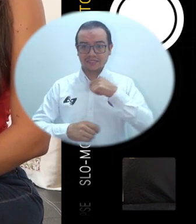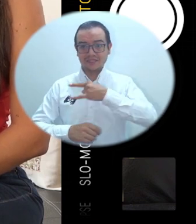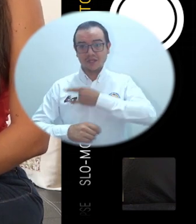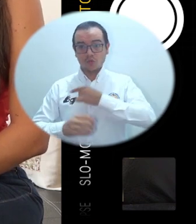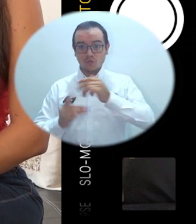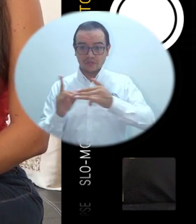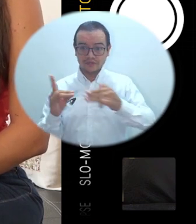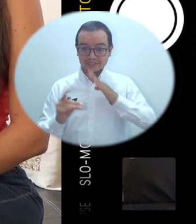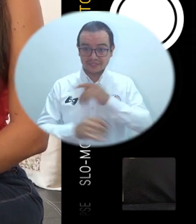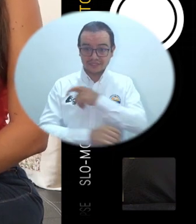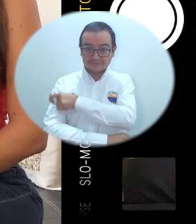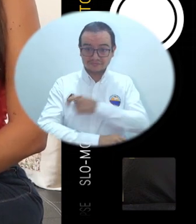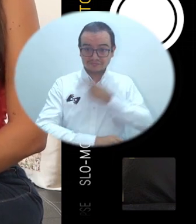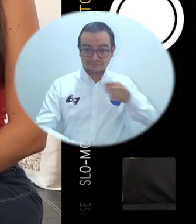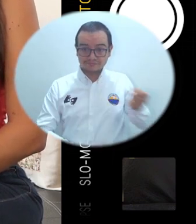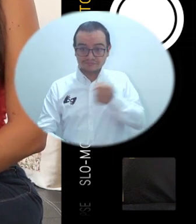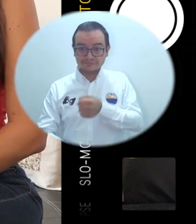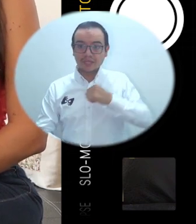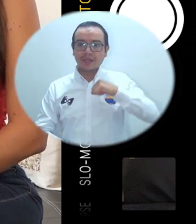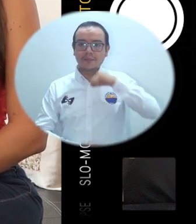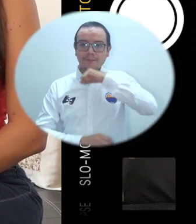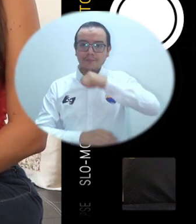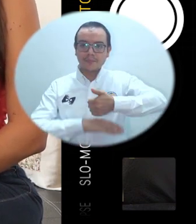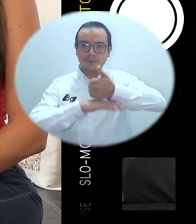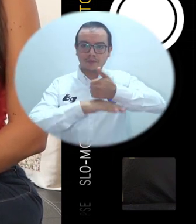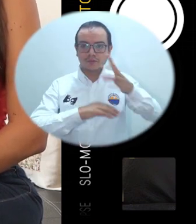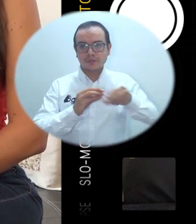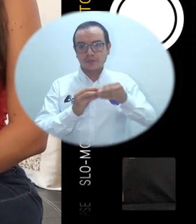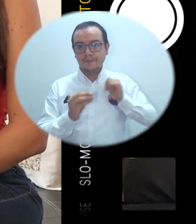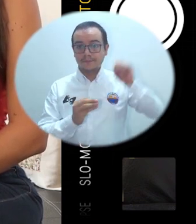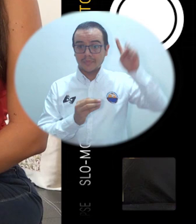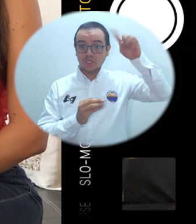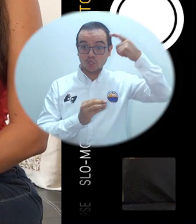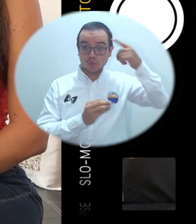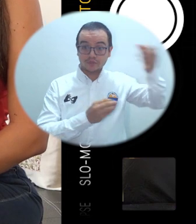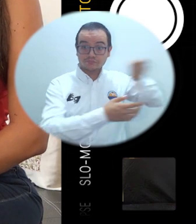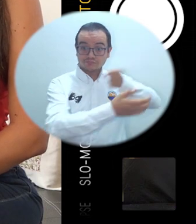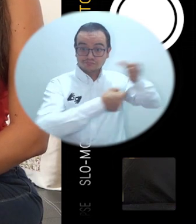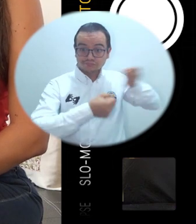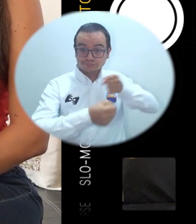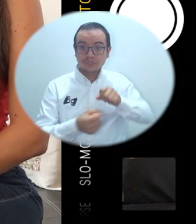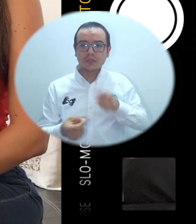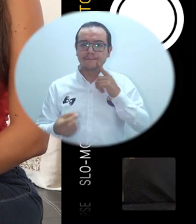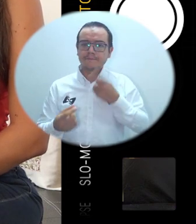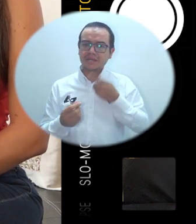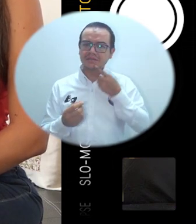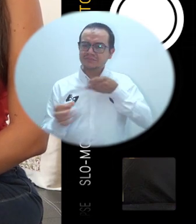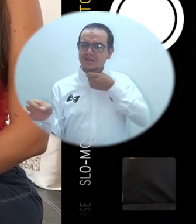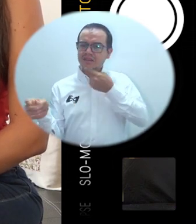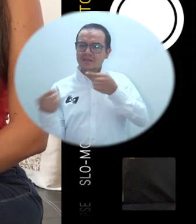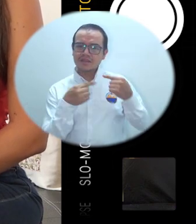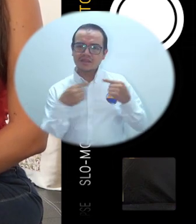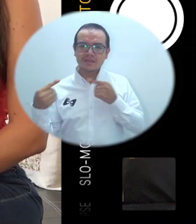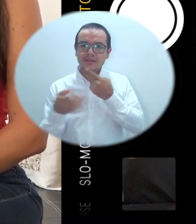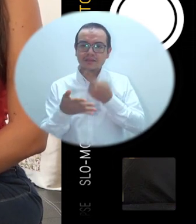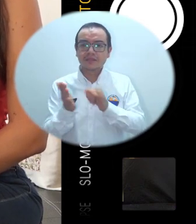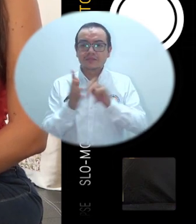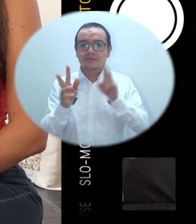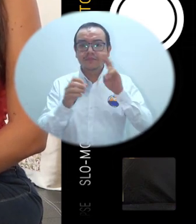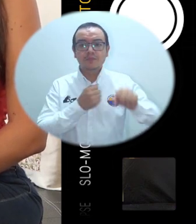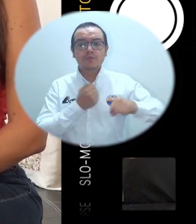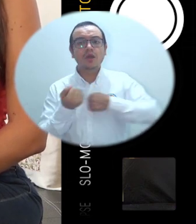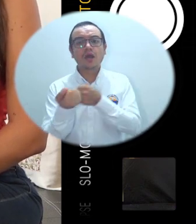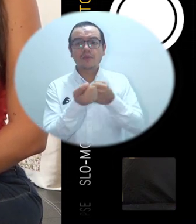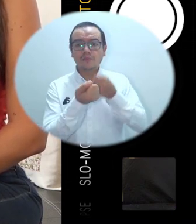las universidades públicas, reflexionó sobre el marco general de la reactivación económica basado en la cooperación. Veamos cómo